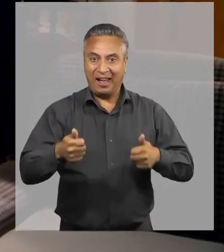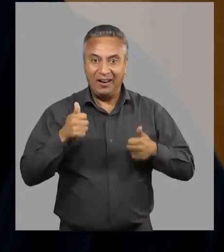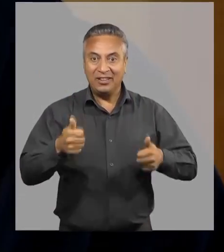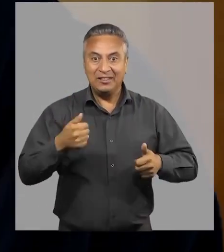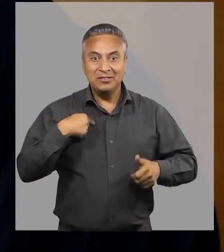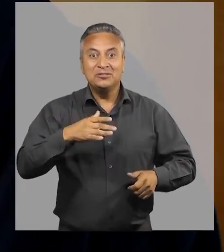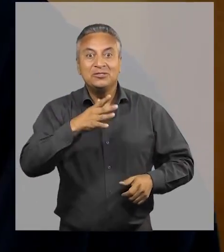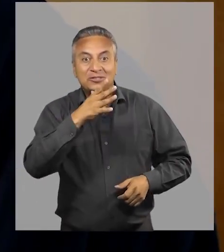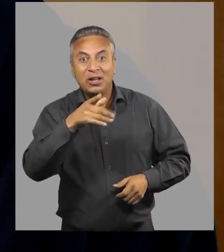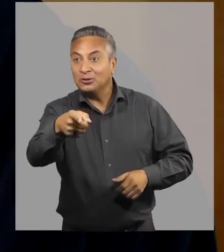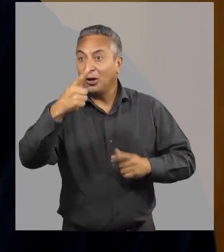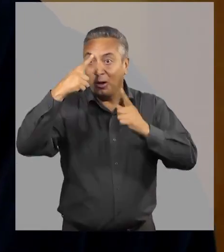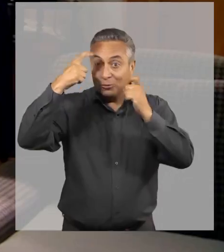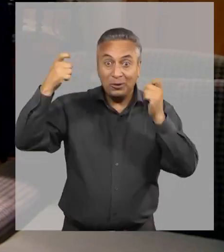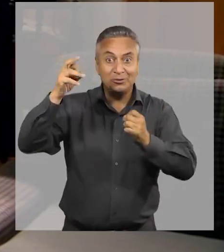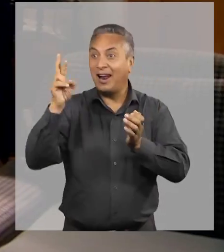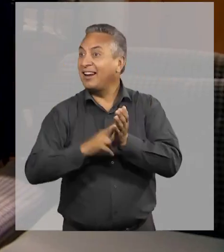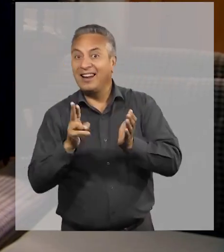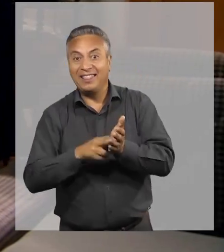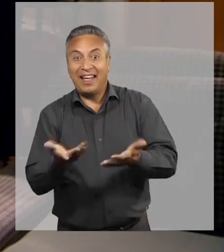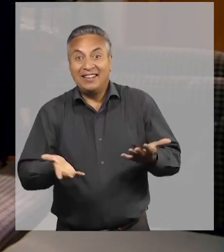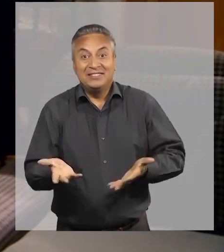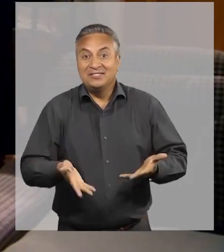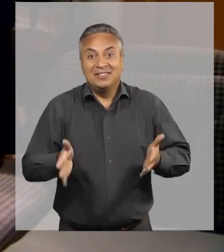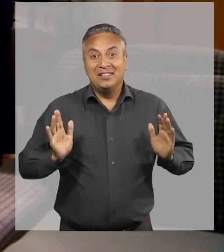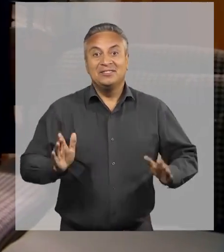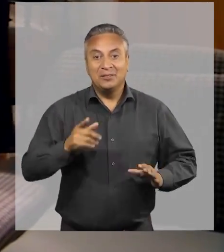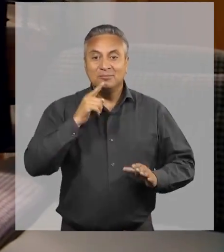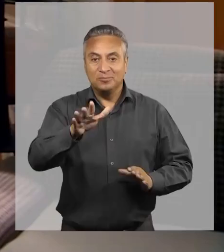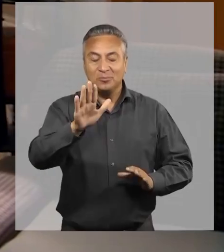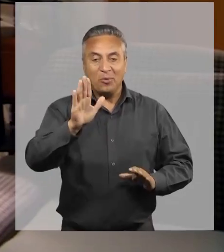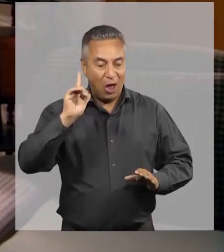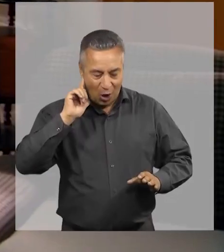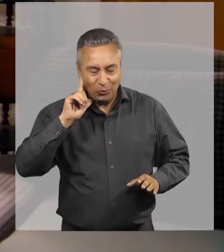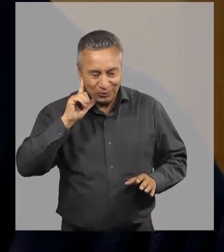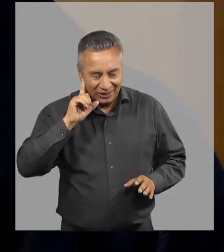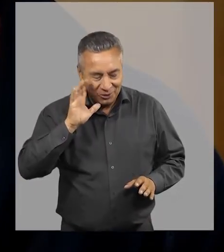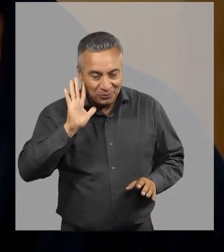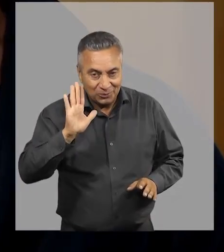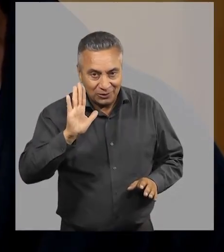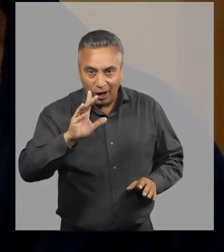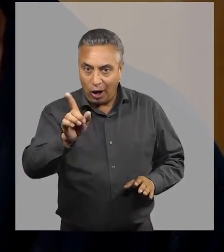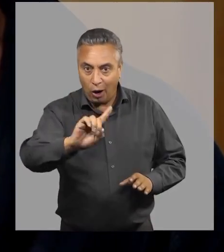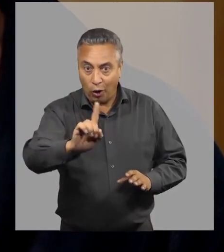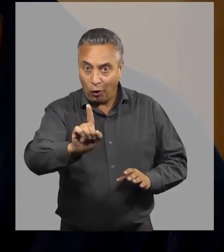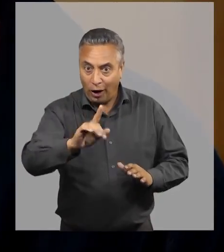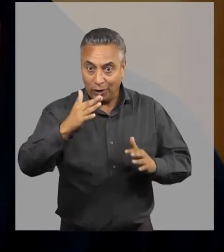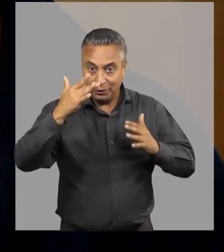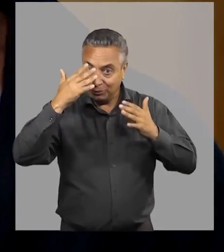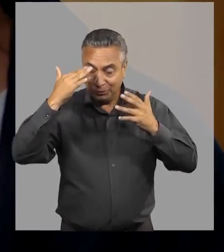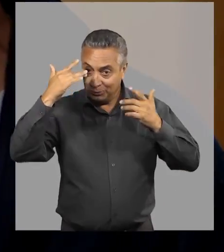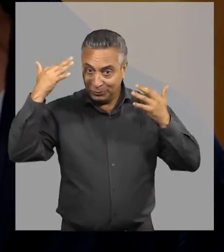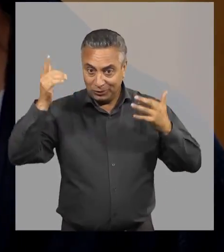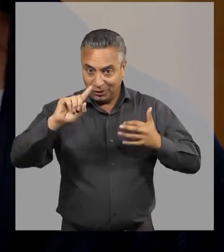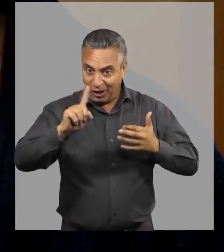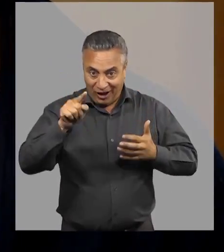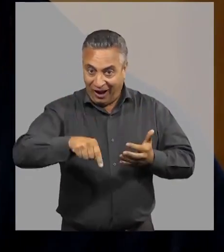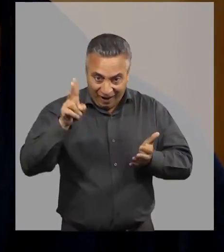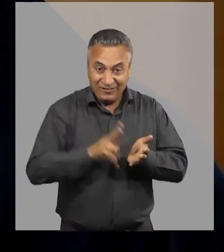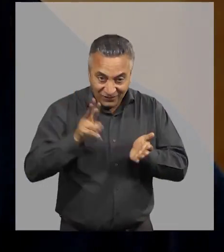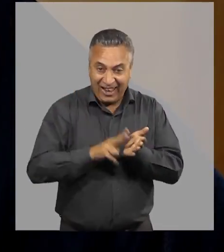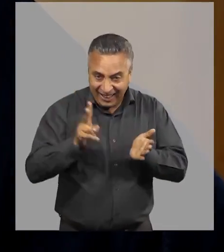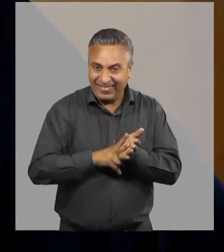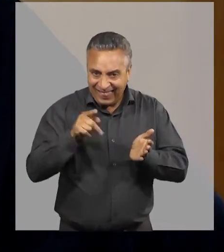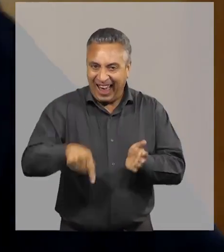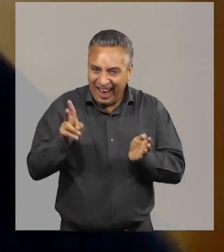hiperventilado. Está bien, está bien. Yo no sabía si estaba viviendo en un sueño o era realidad. Está escuchando. Escuchen, escuchen bien esto. No es un sueño. Esto